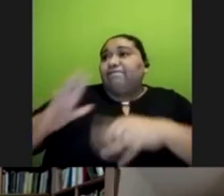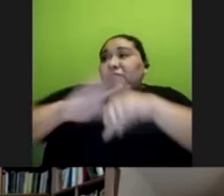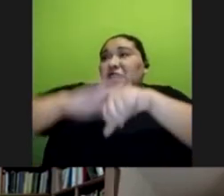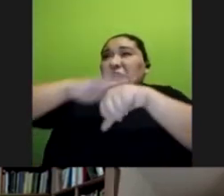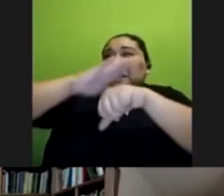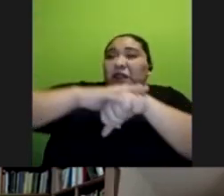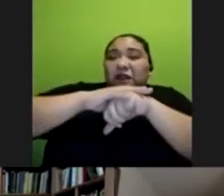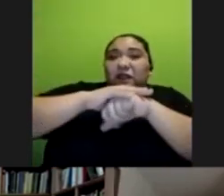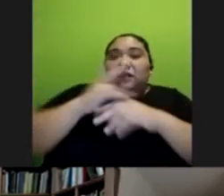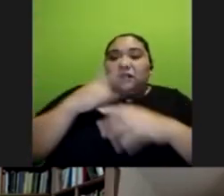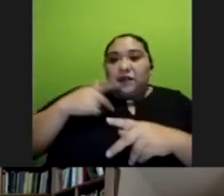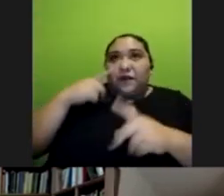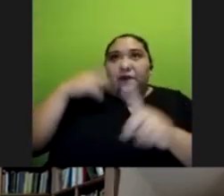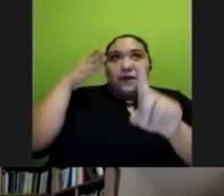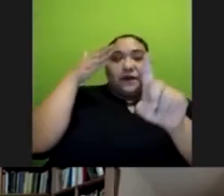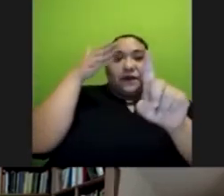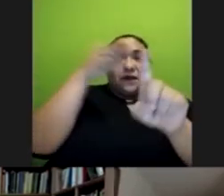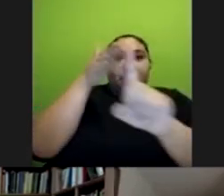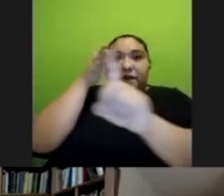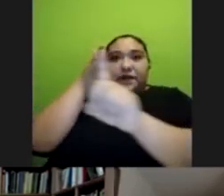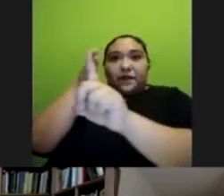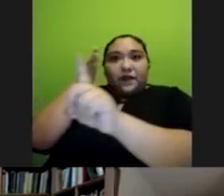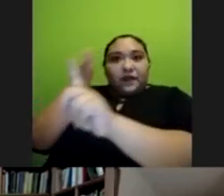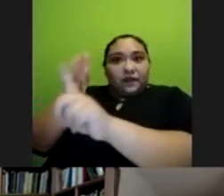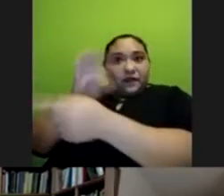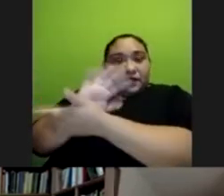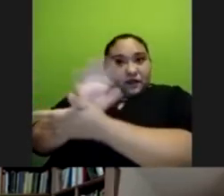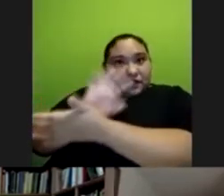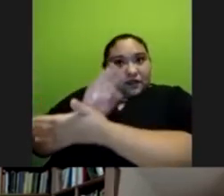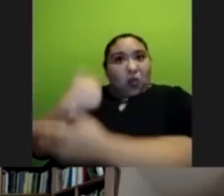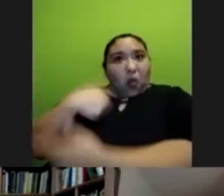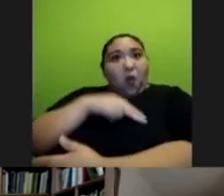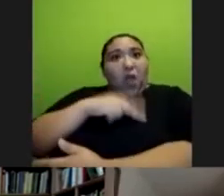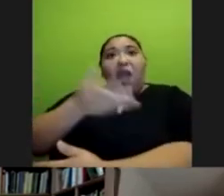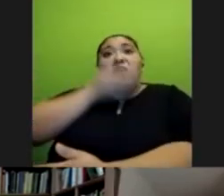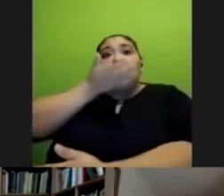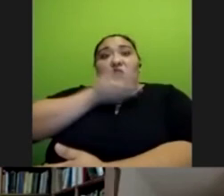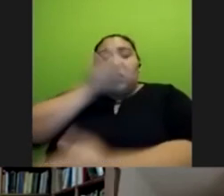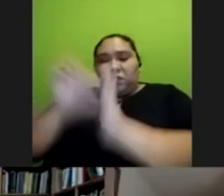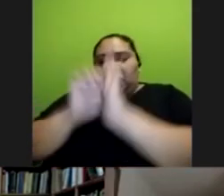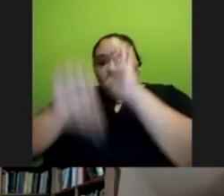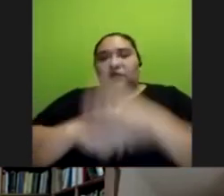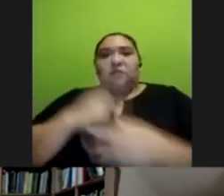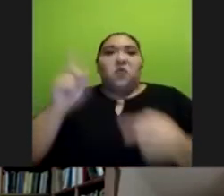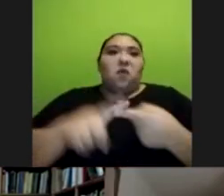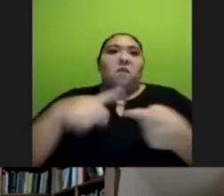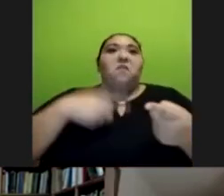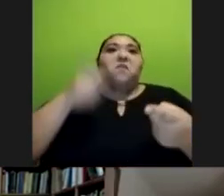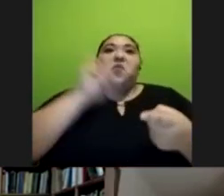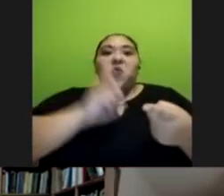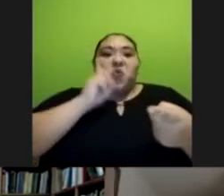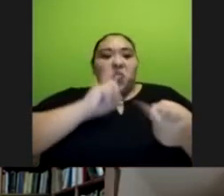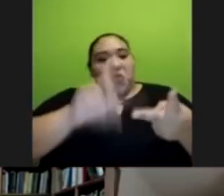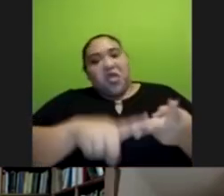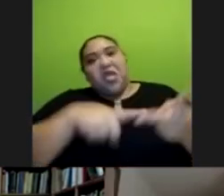que incluso nos hemos acostumbrado. La discriminación que sufren las mujeres, las minorías étnicas, niñas,